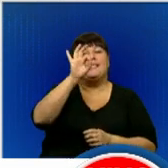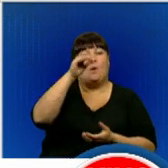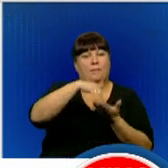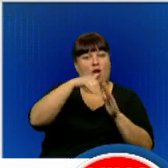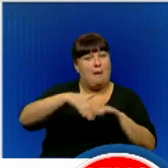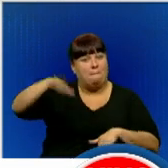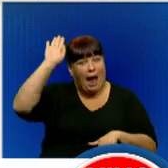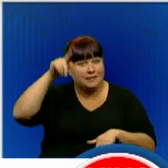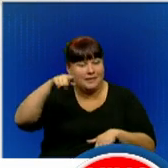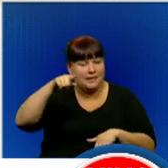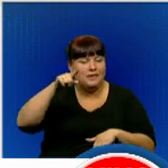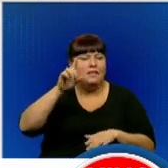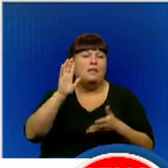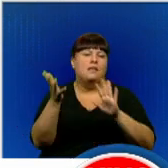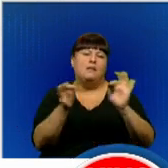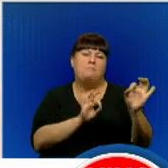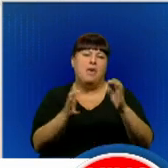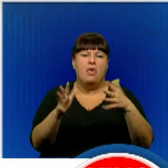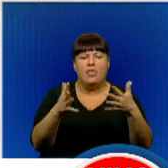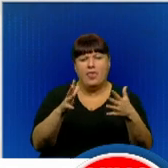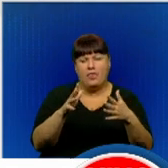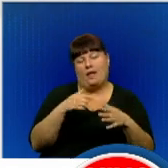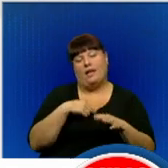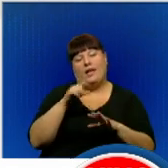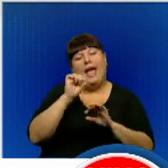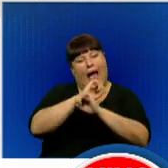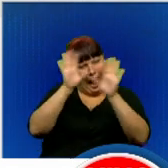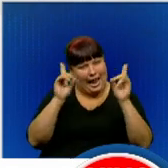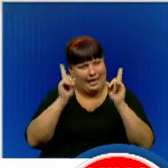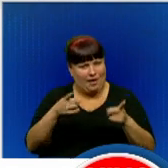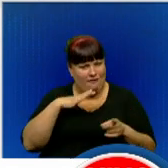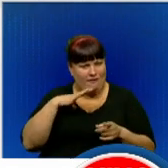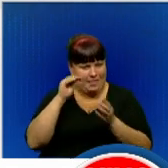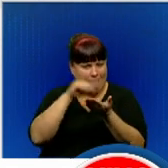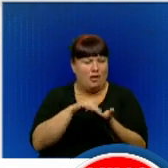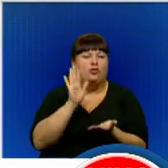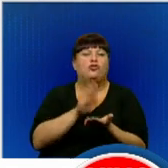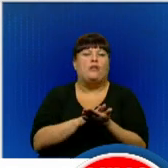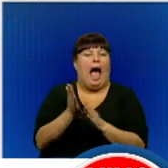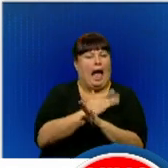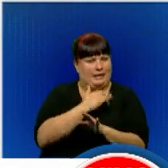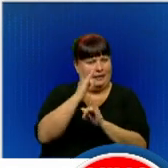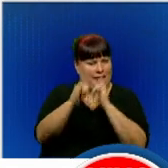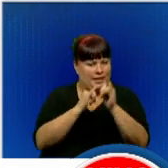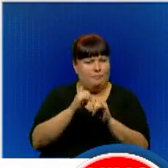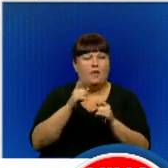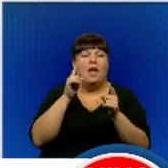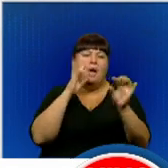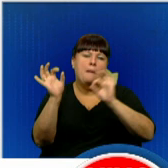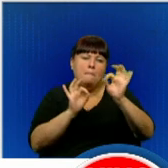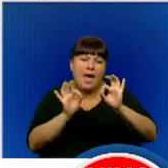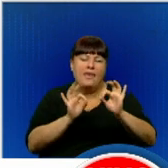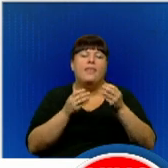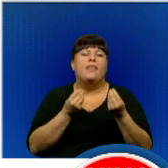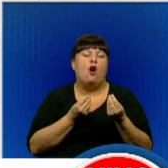millones estamos estimando acá quiero hacer una aclaración también previa todas estas estimaciones están